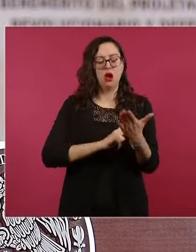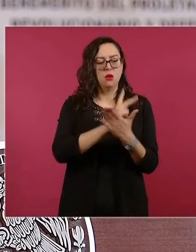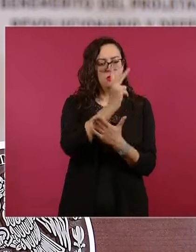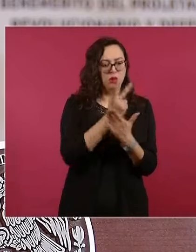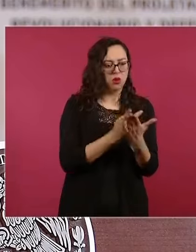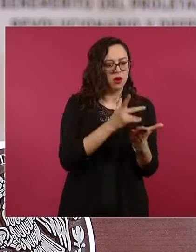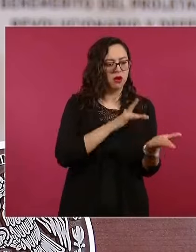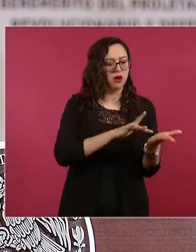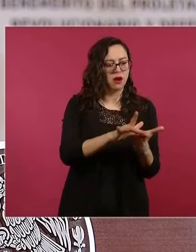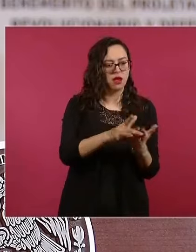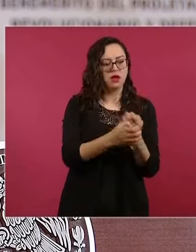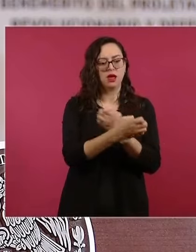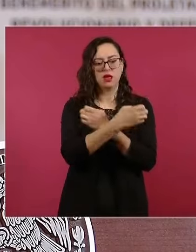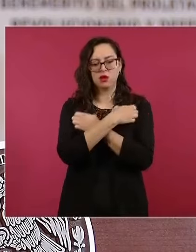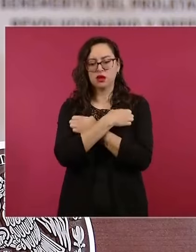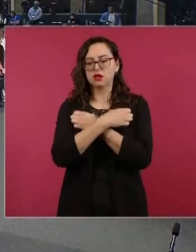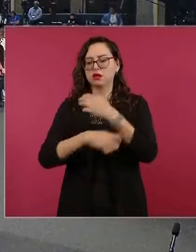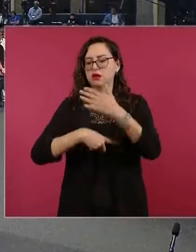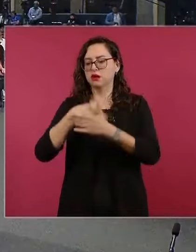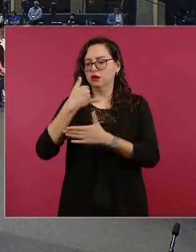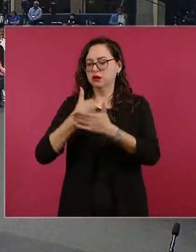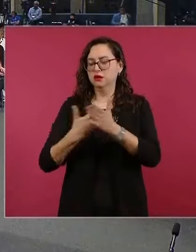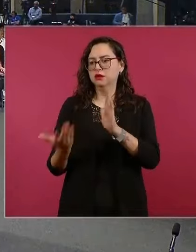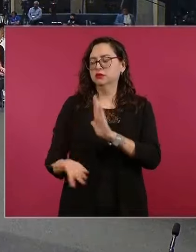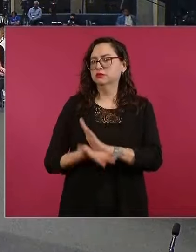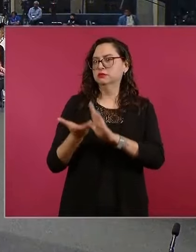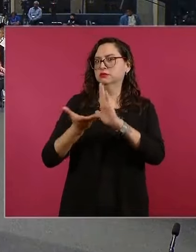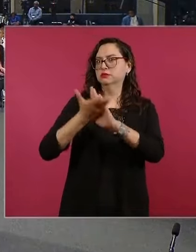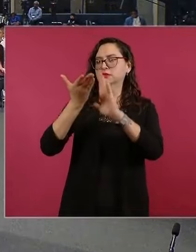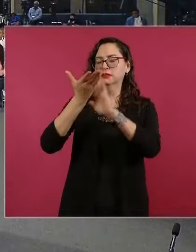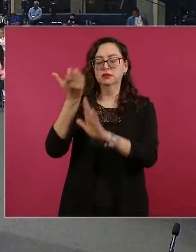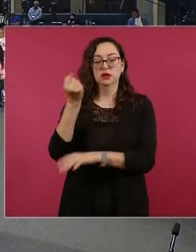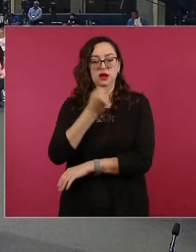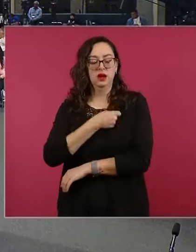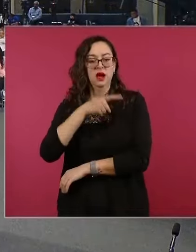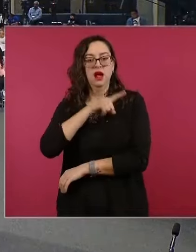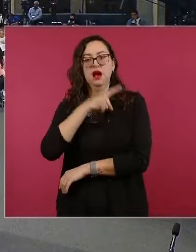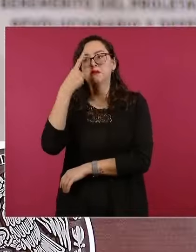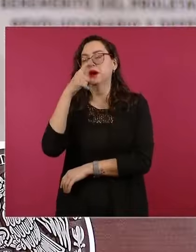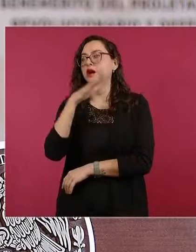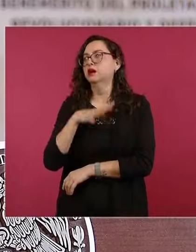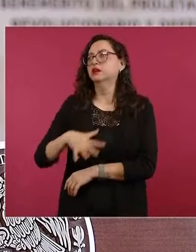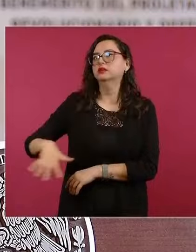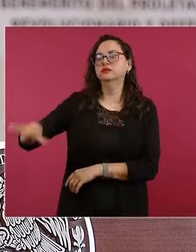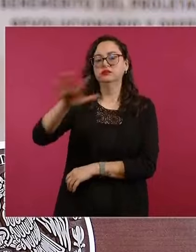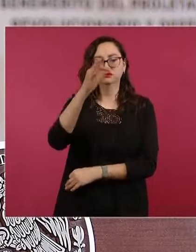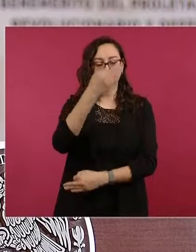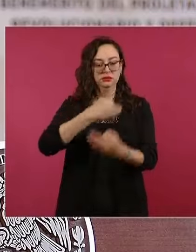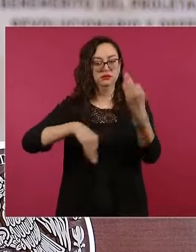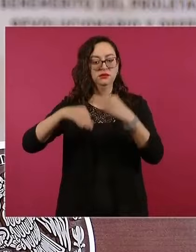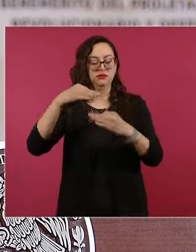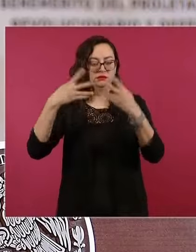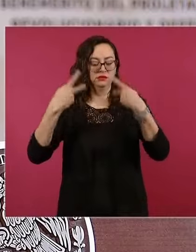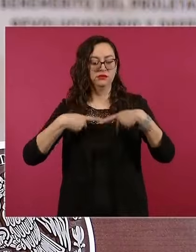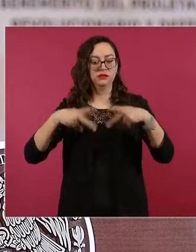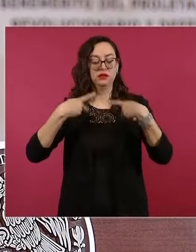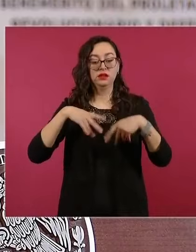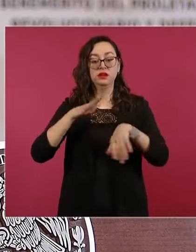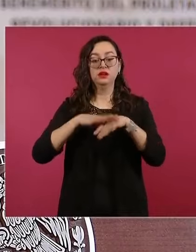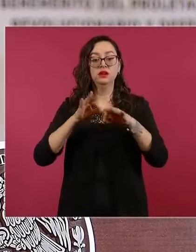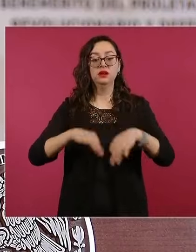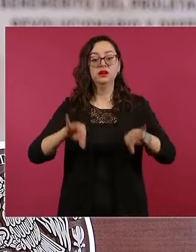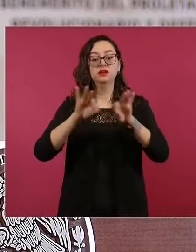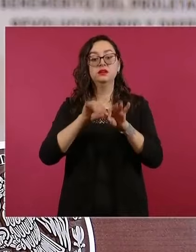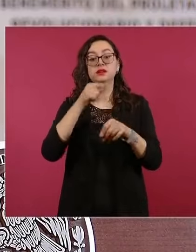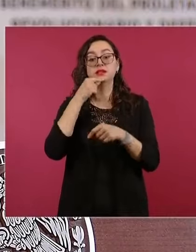la educación, la salud de la que disfrutan todas y todos los habitantes y en particular las